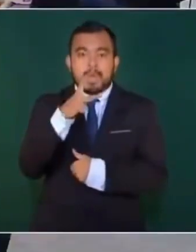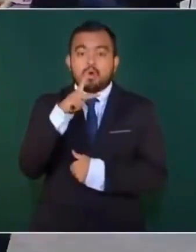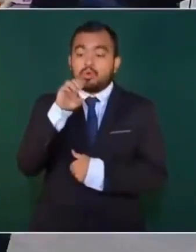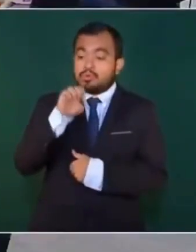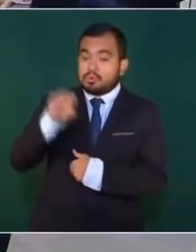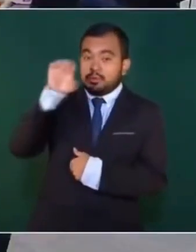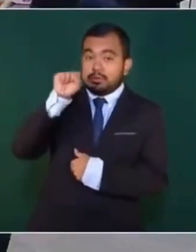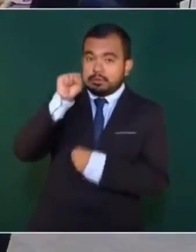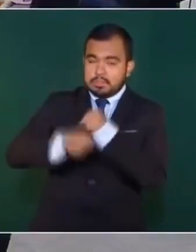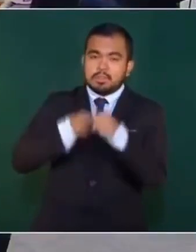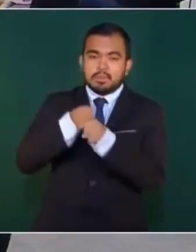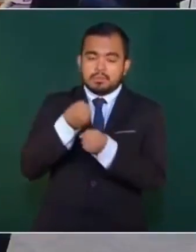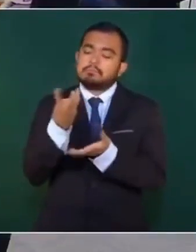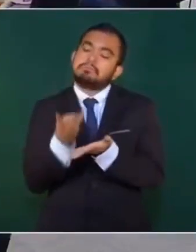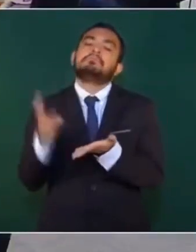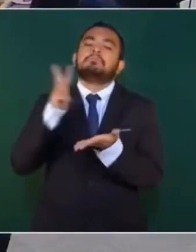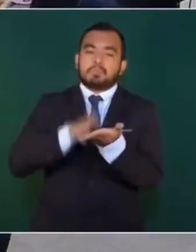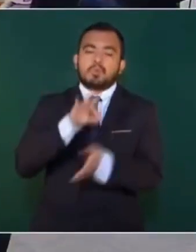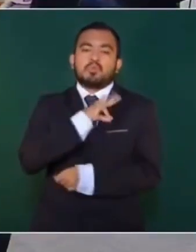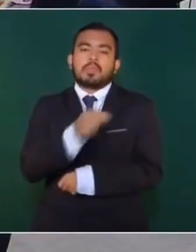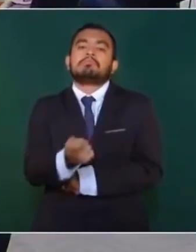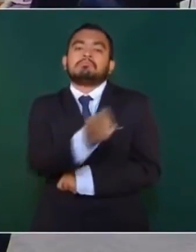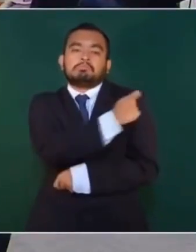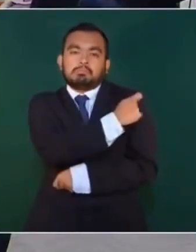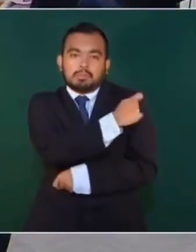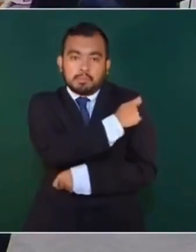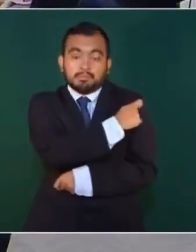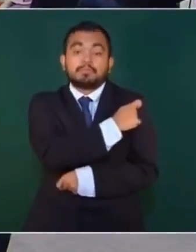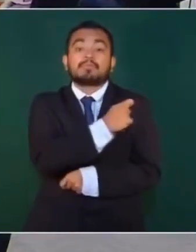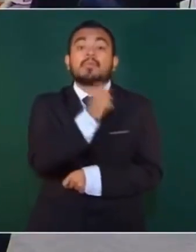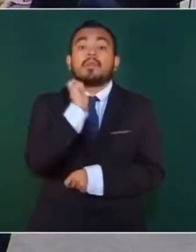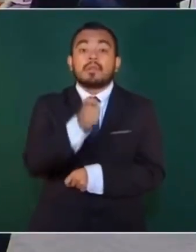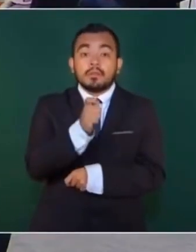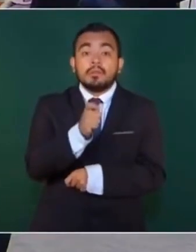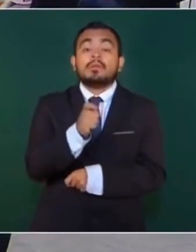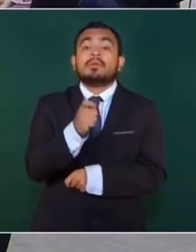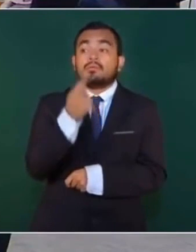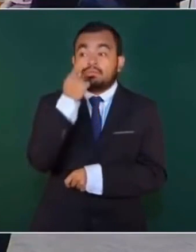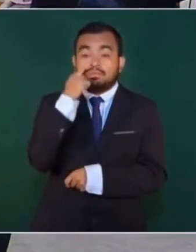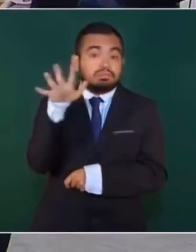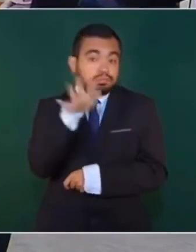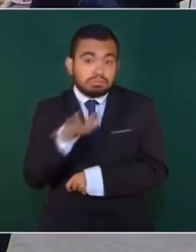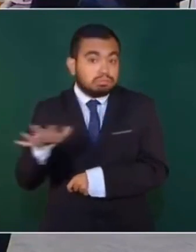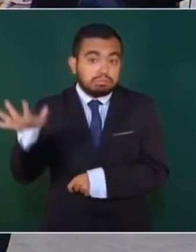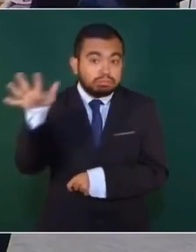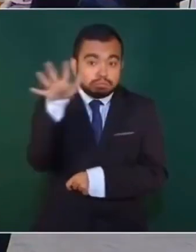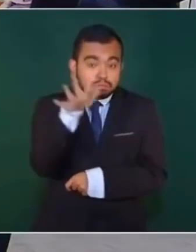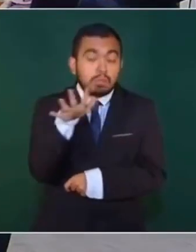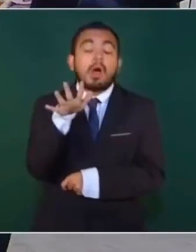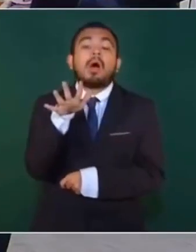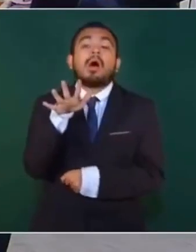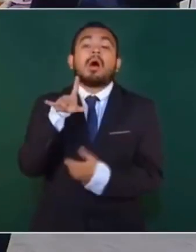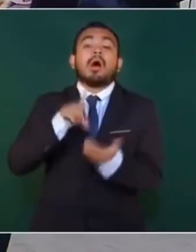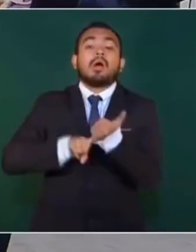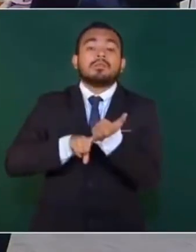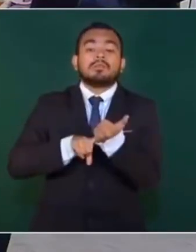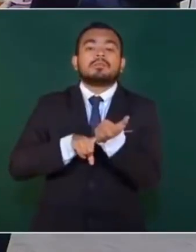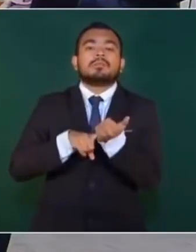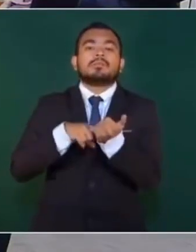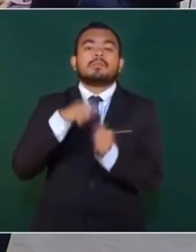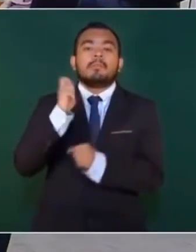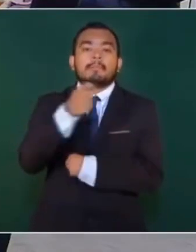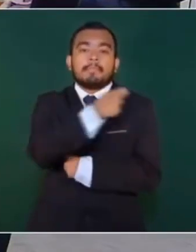adultos mayores. Hay que evitar el uso de refuerzos en forma generalizada cuando no se ha completado